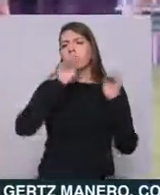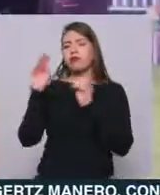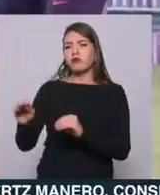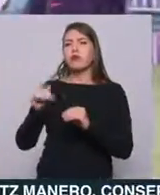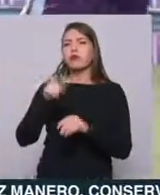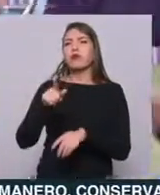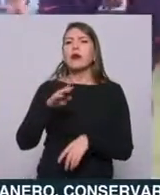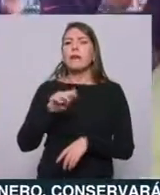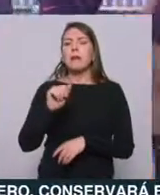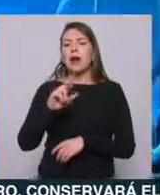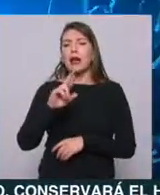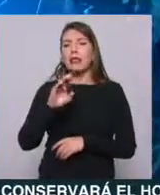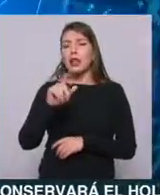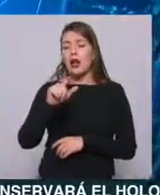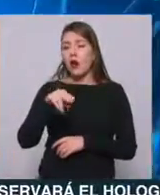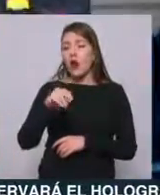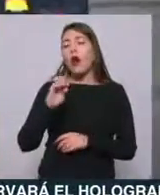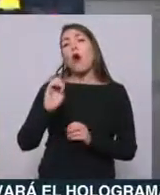defecto salga a algún otro club.